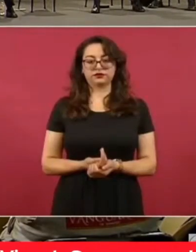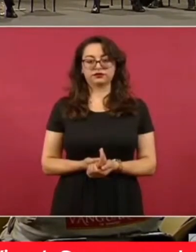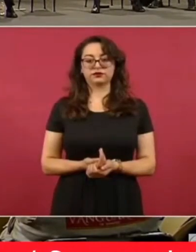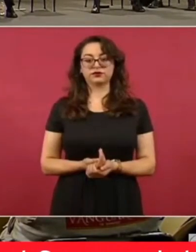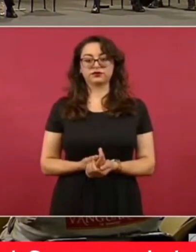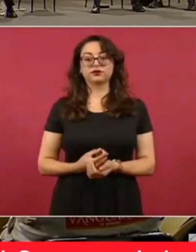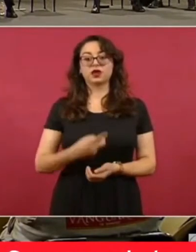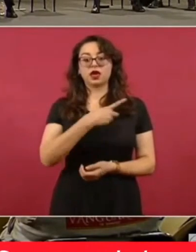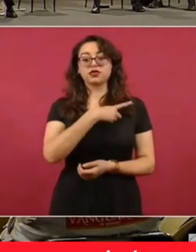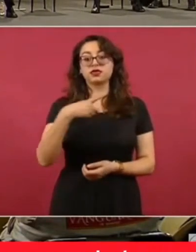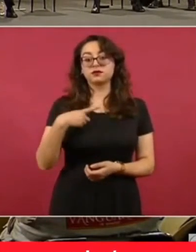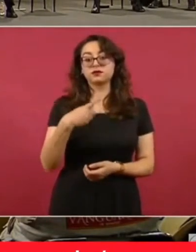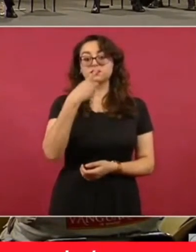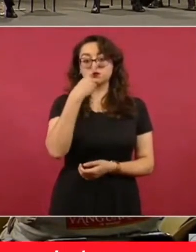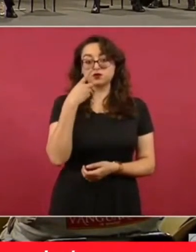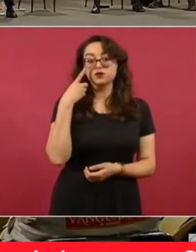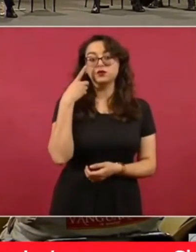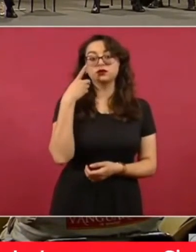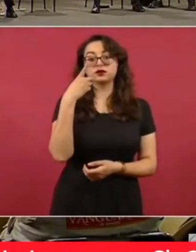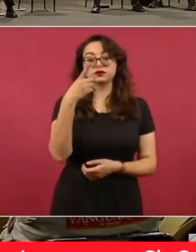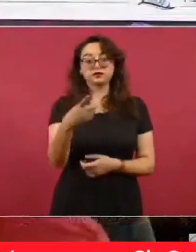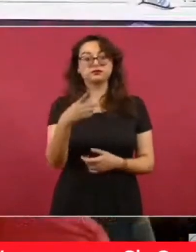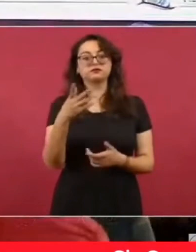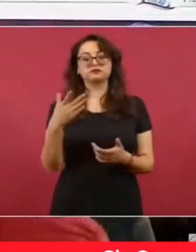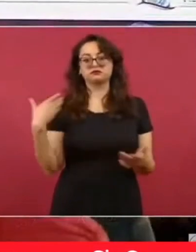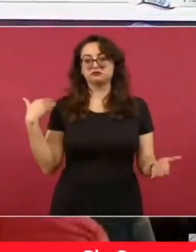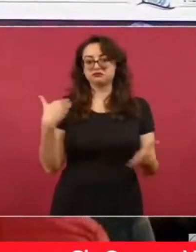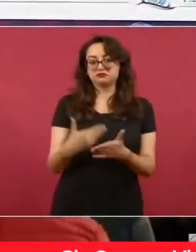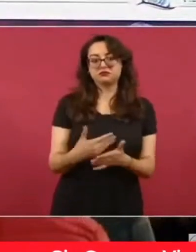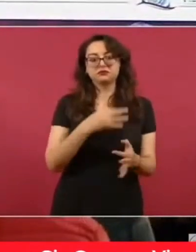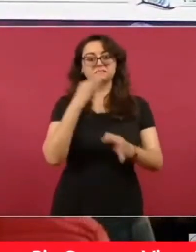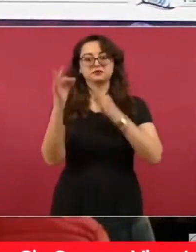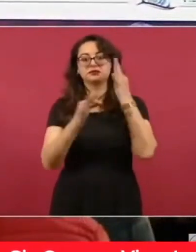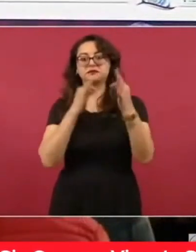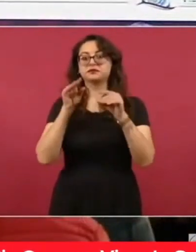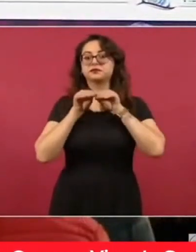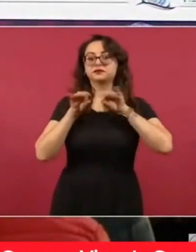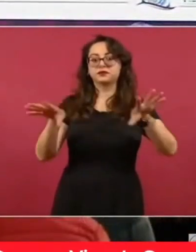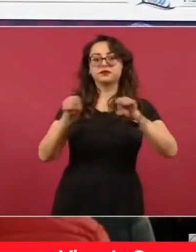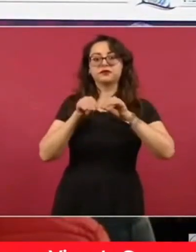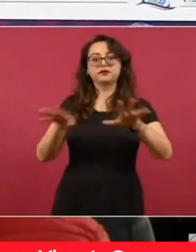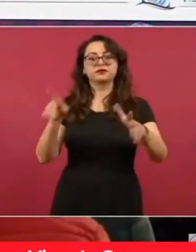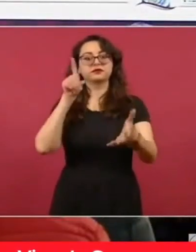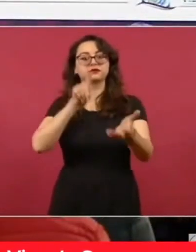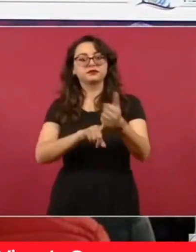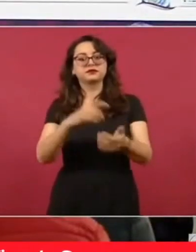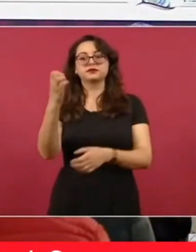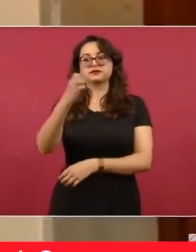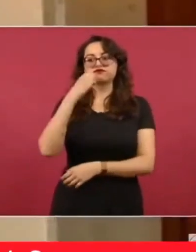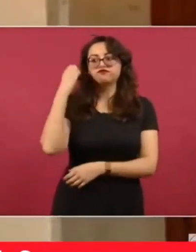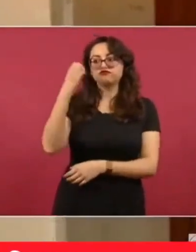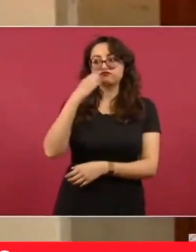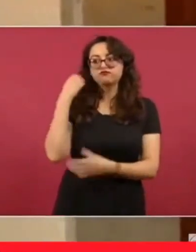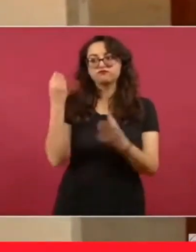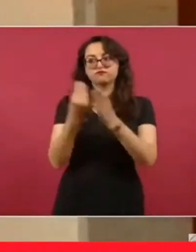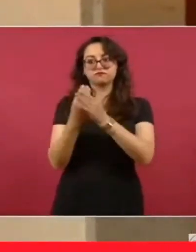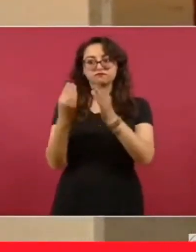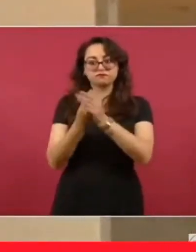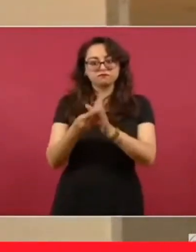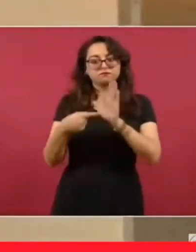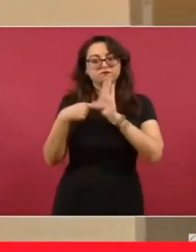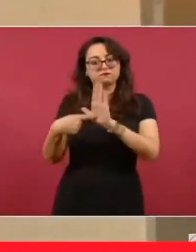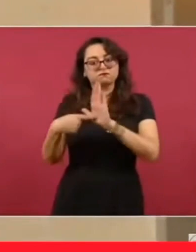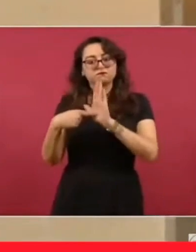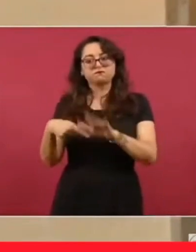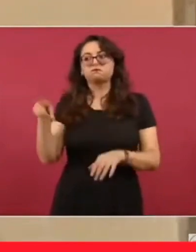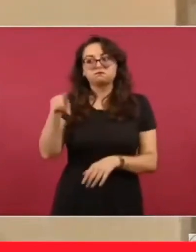Comentarles a ustedes que la campaña ha sido muy bien recibida por parte de las comunidades escolares. Queremos agradecer muchísimo